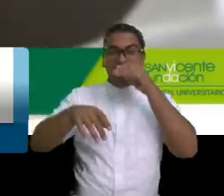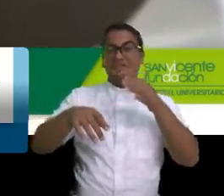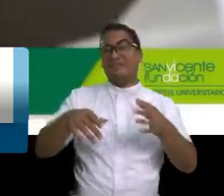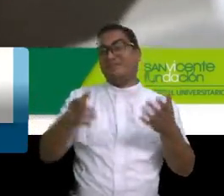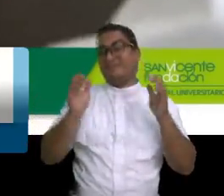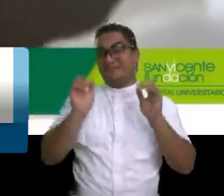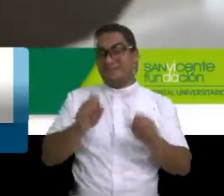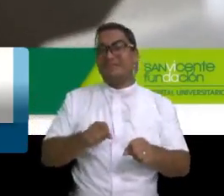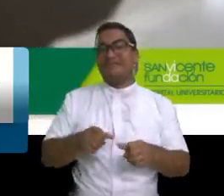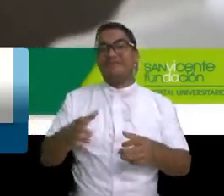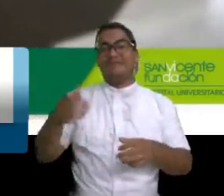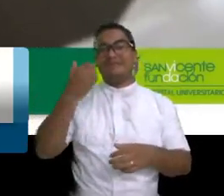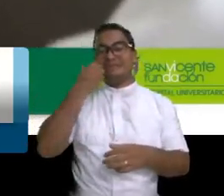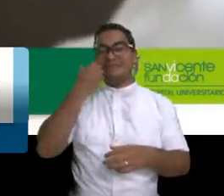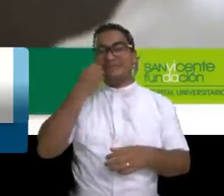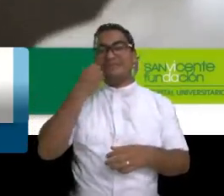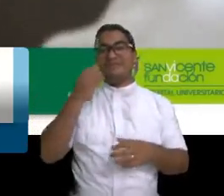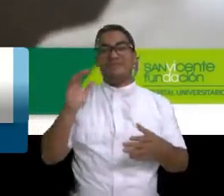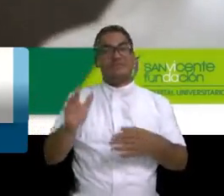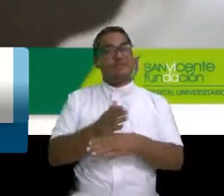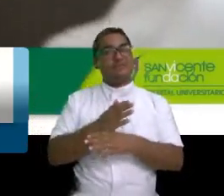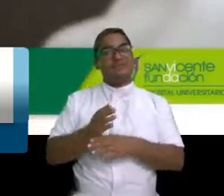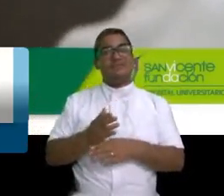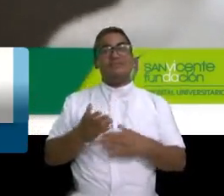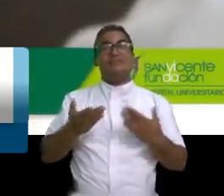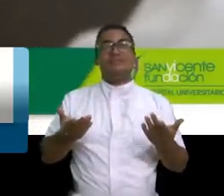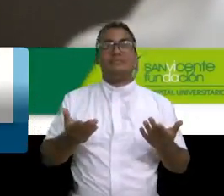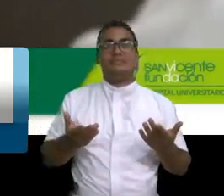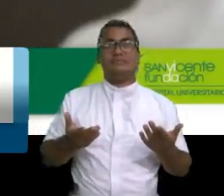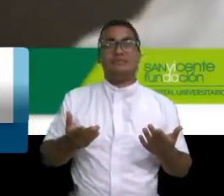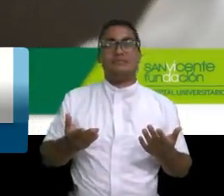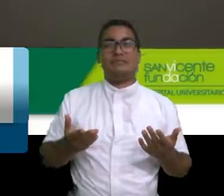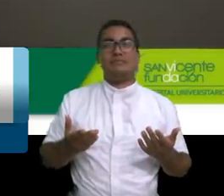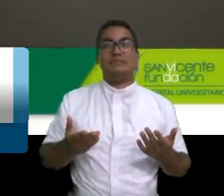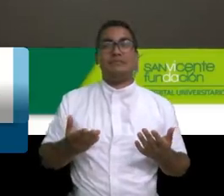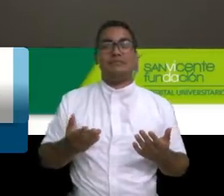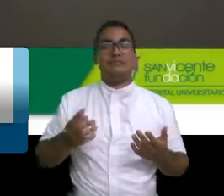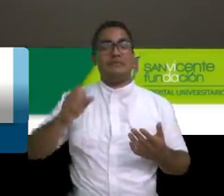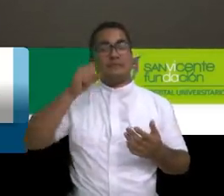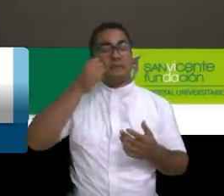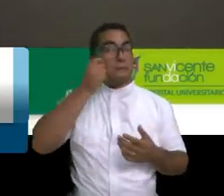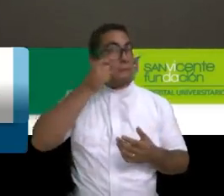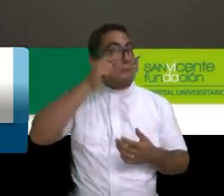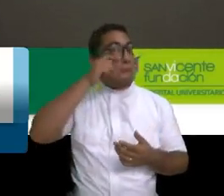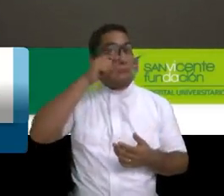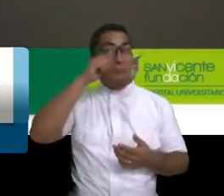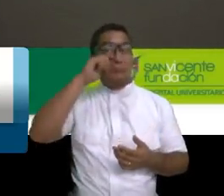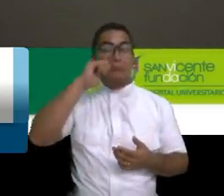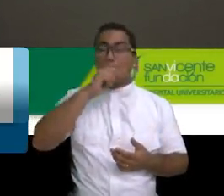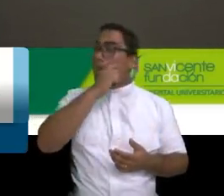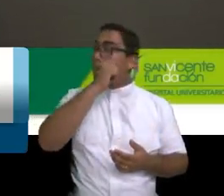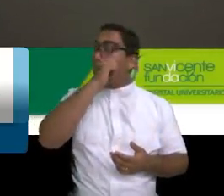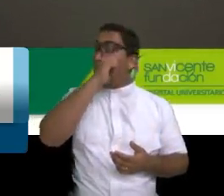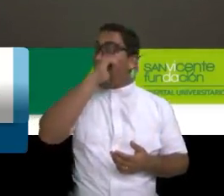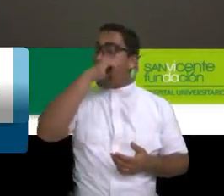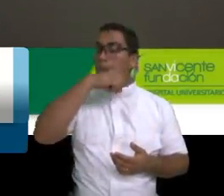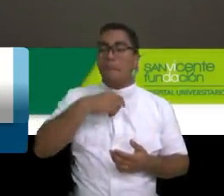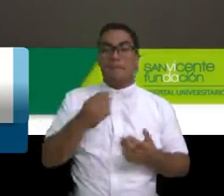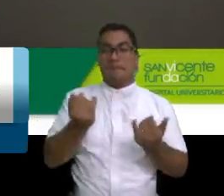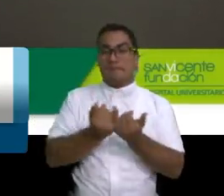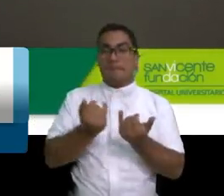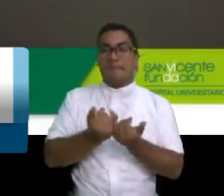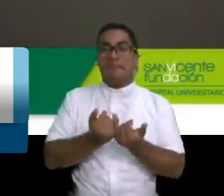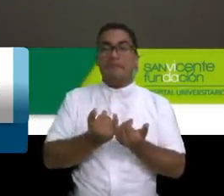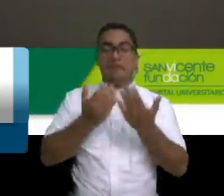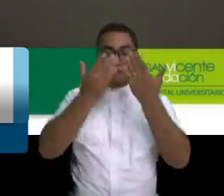llevar alimento o otra cosa a la boca, se roza los ojos, ya se pasa la mano en la cara